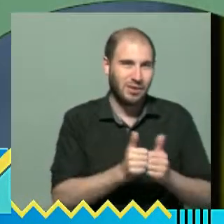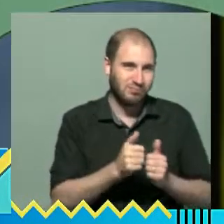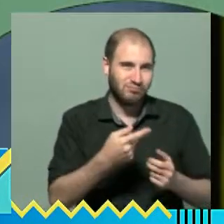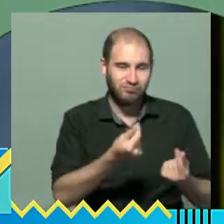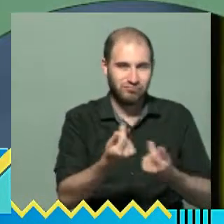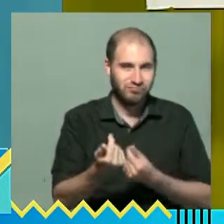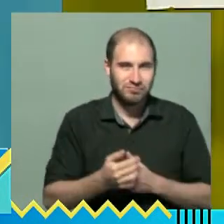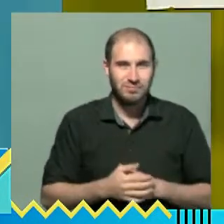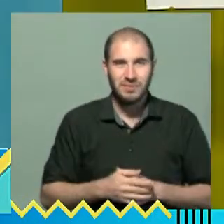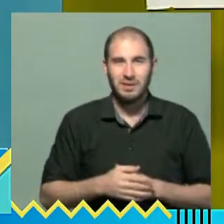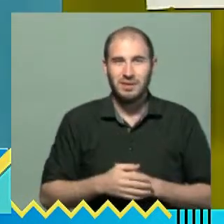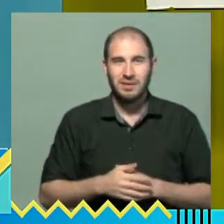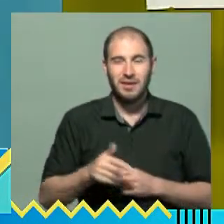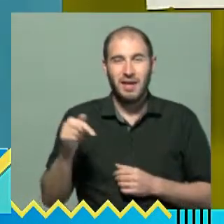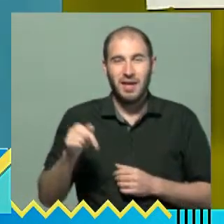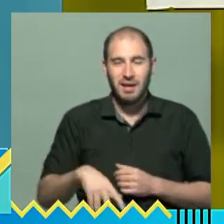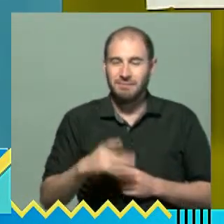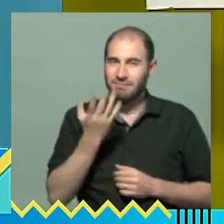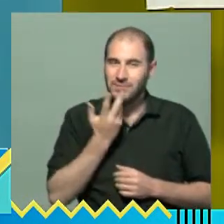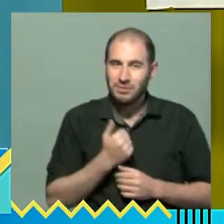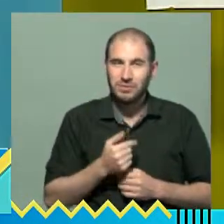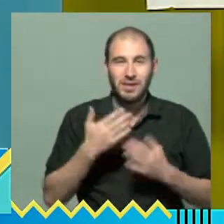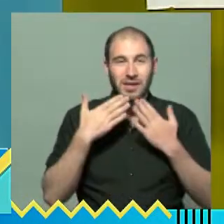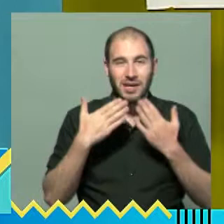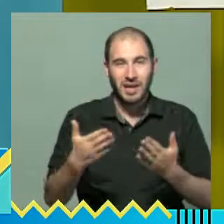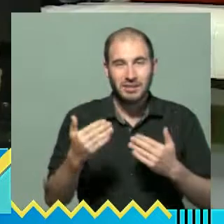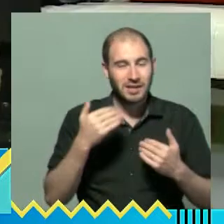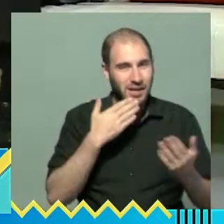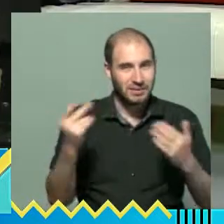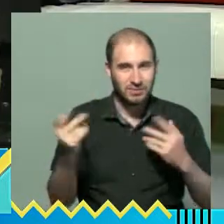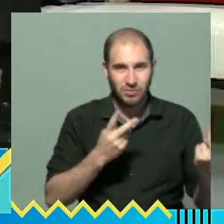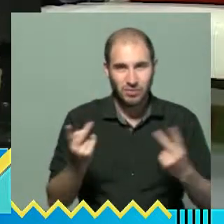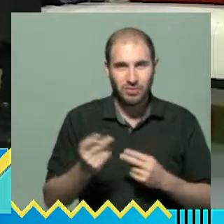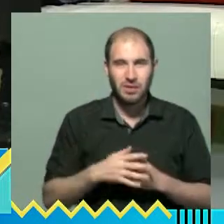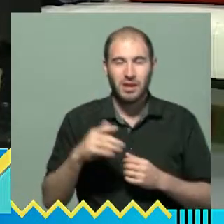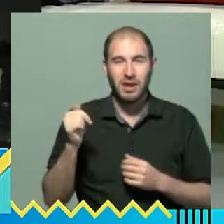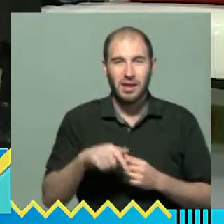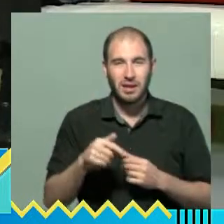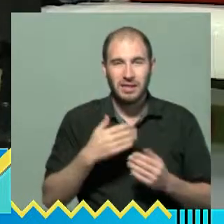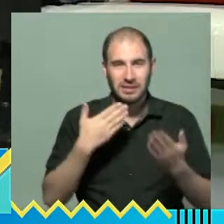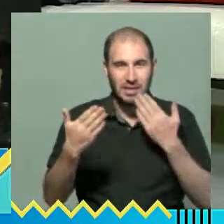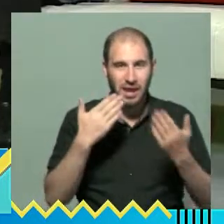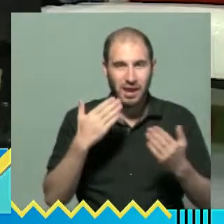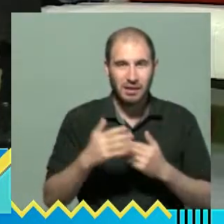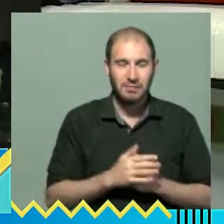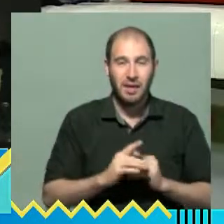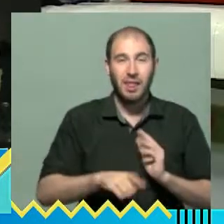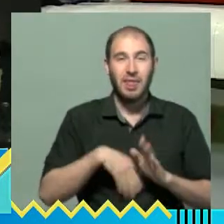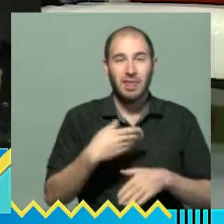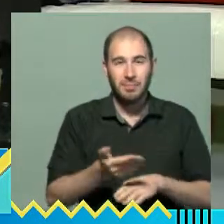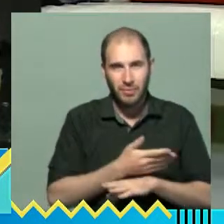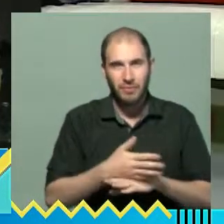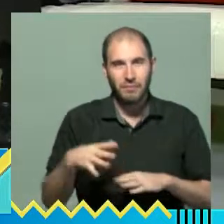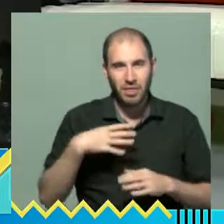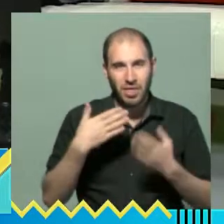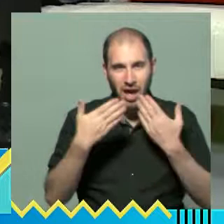clientes. Exactamente. Bueno, chicos, ha sido un placer. Muchísimas gracias, Marcos. Muchísimas gracias, Roberto, por esta charla. Y bueno, seguramente queda mucho más